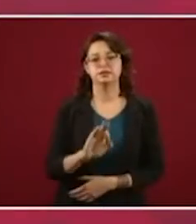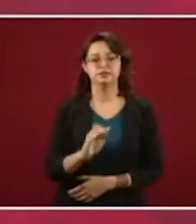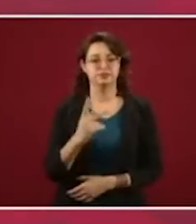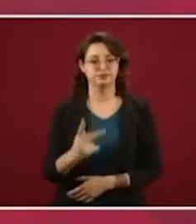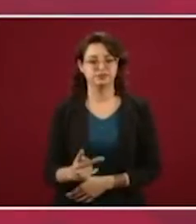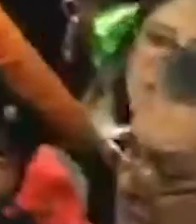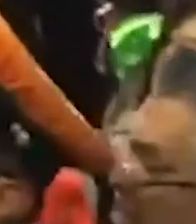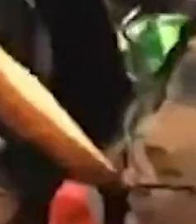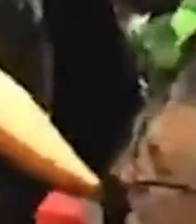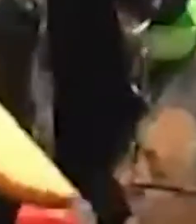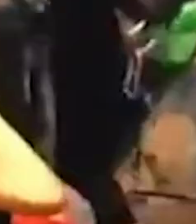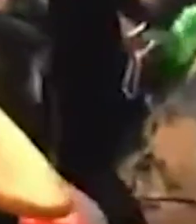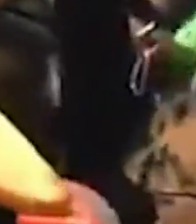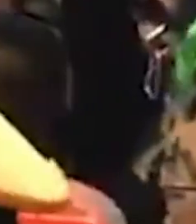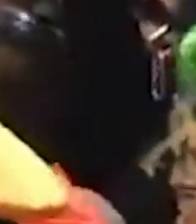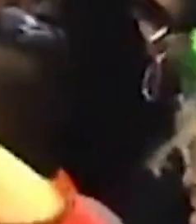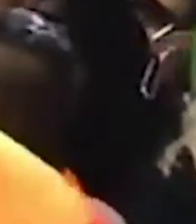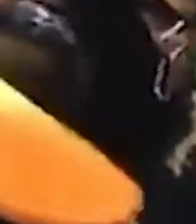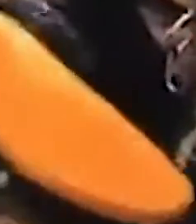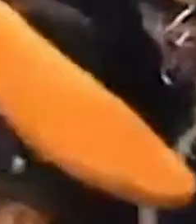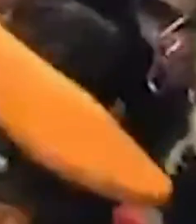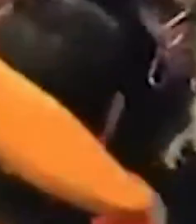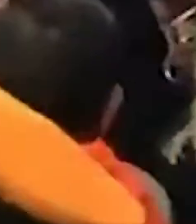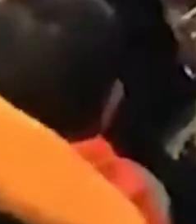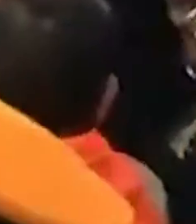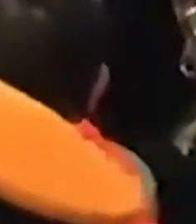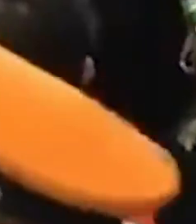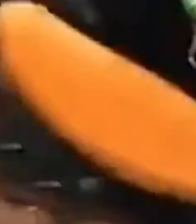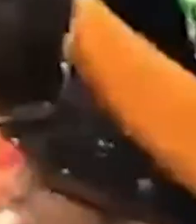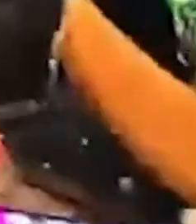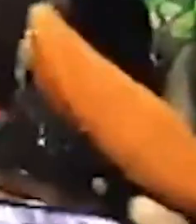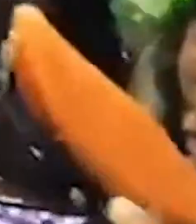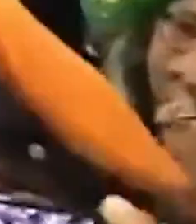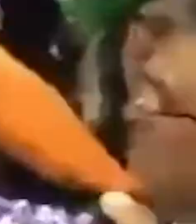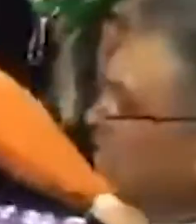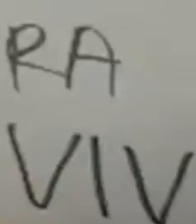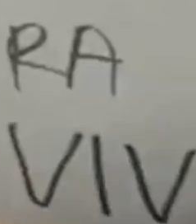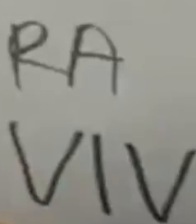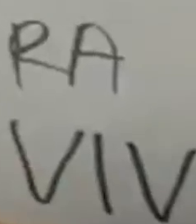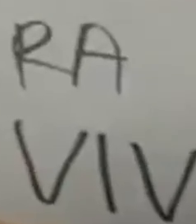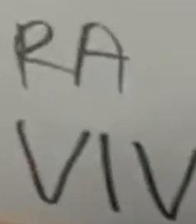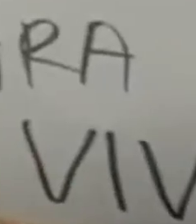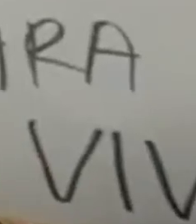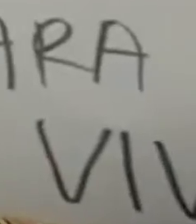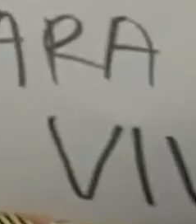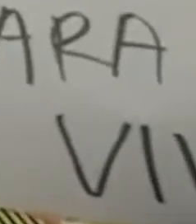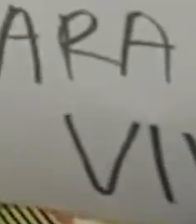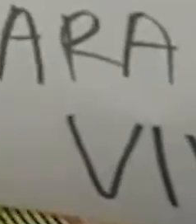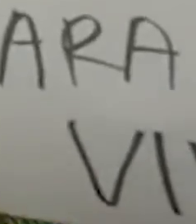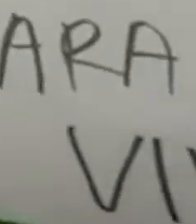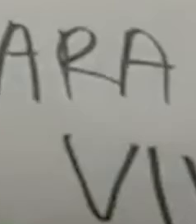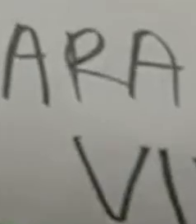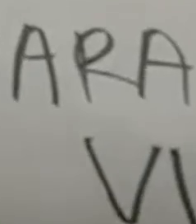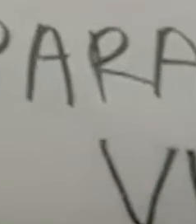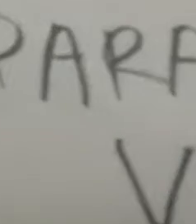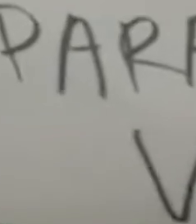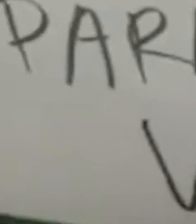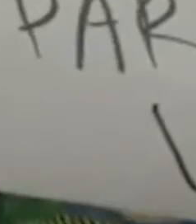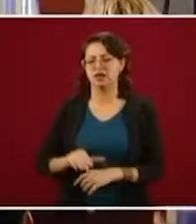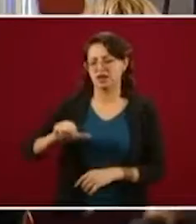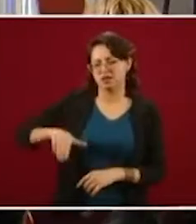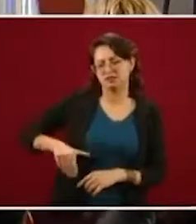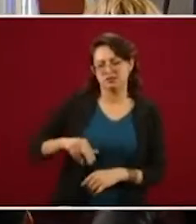en Palacio Nacional, las autoridades de salud se refirieron a las denuncias por falta de insumos médicos, en especial en el Hospital Infantil Federico